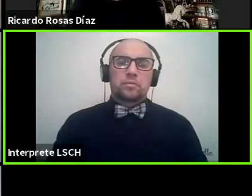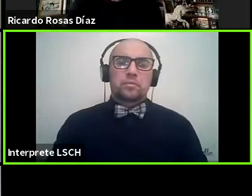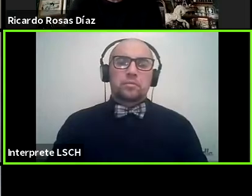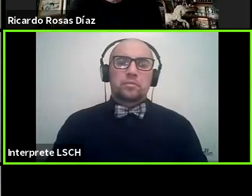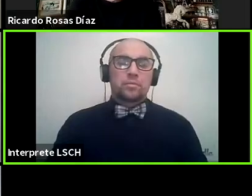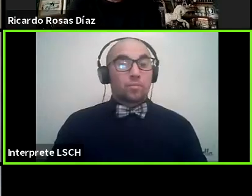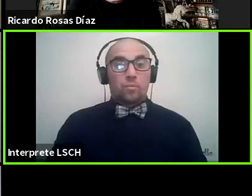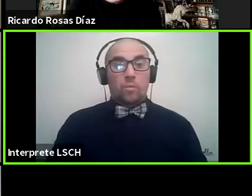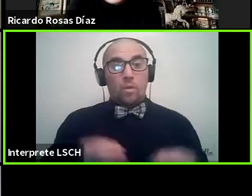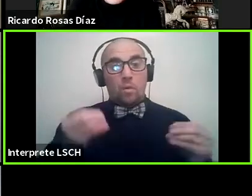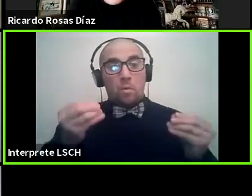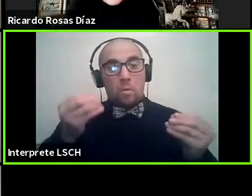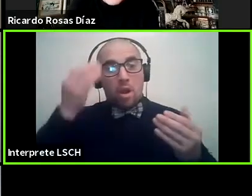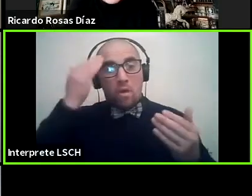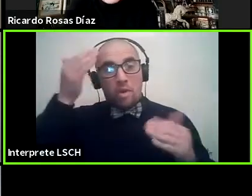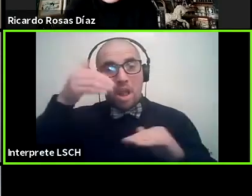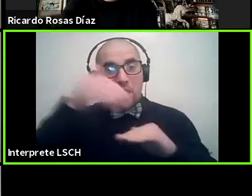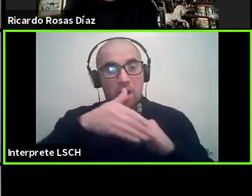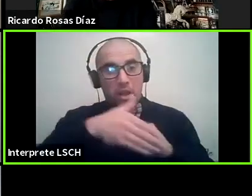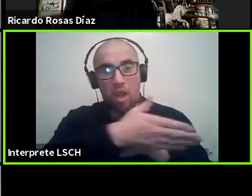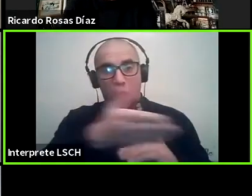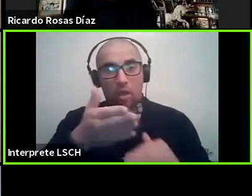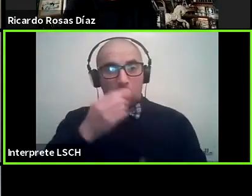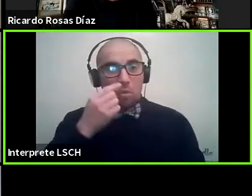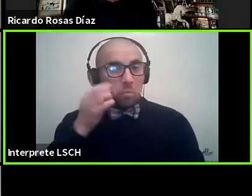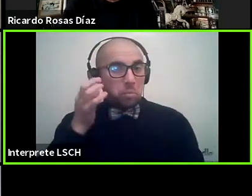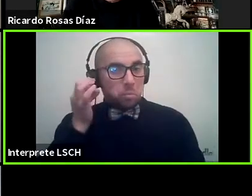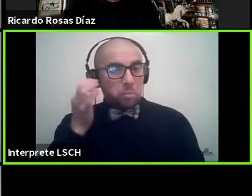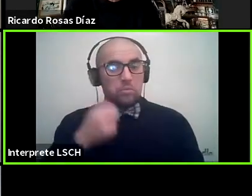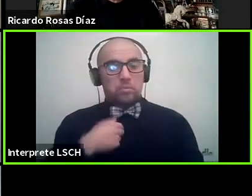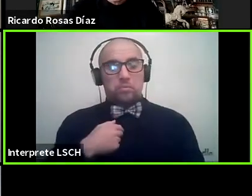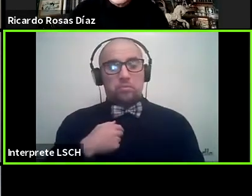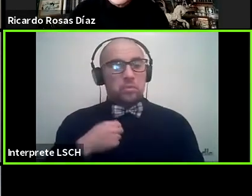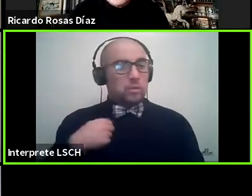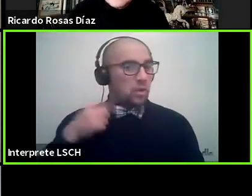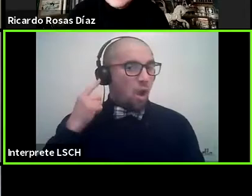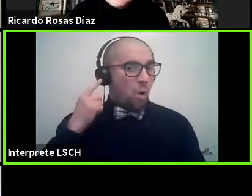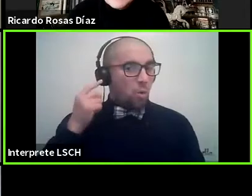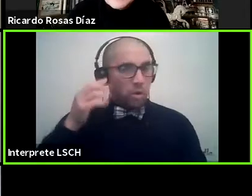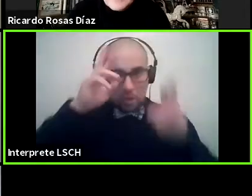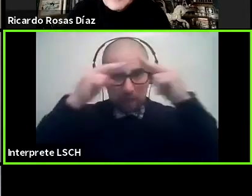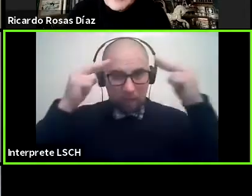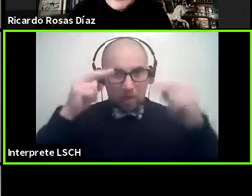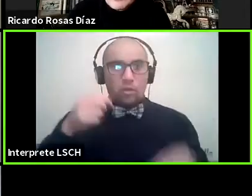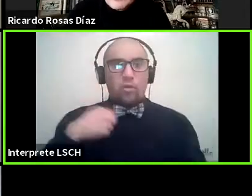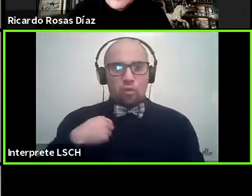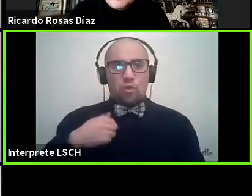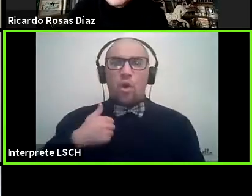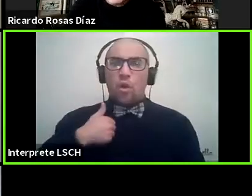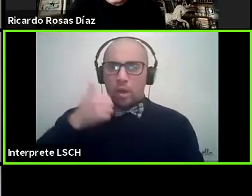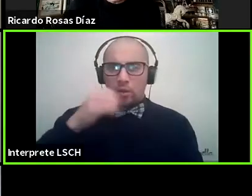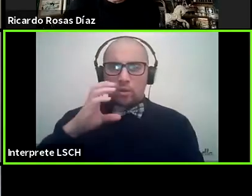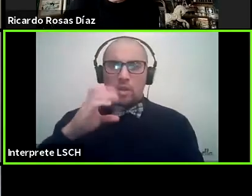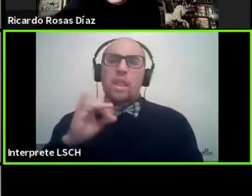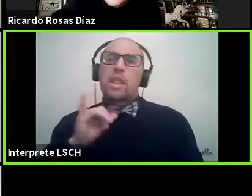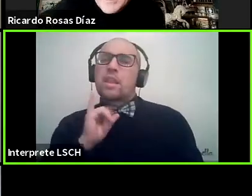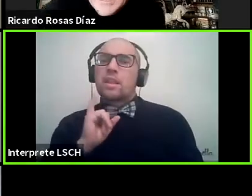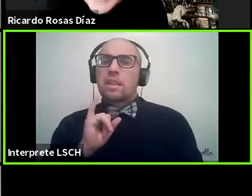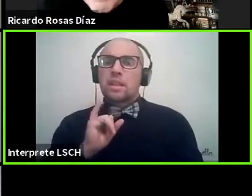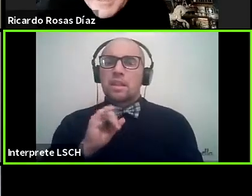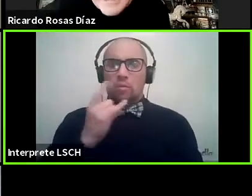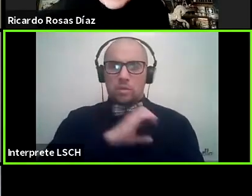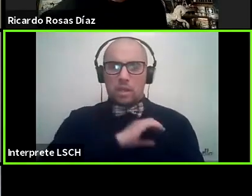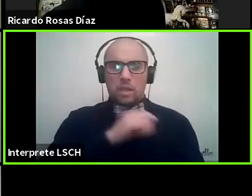Hola, buenas tardes a todas y a todos. Es para mí, mi calidad de director de CDTUC, realmente un honor y un